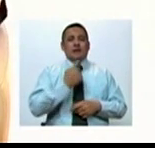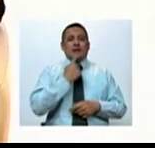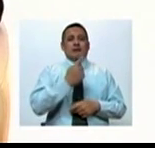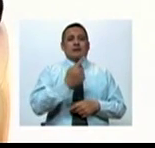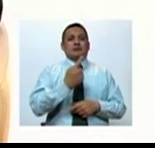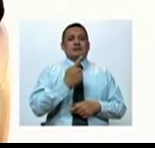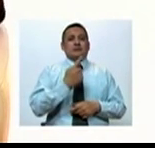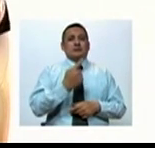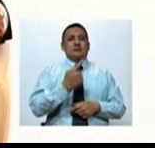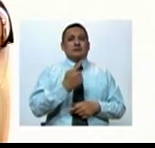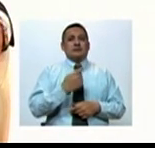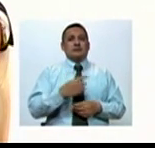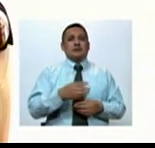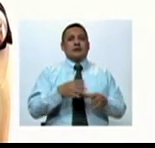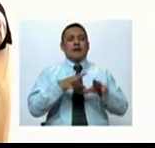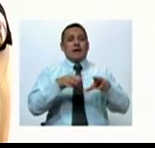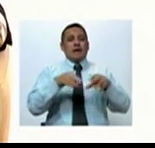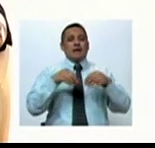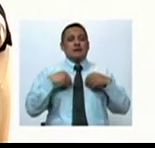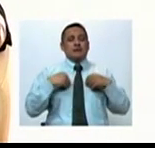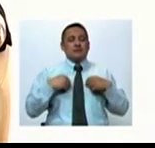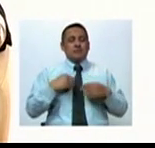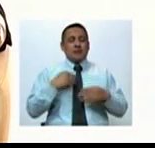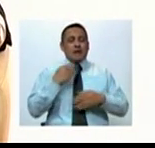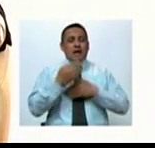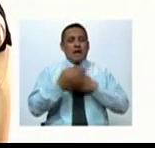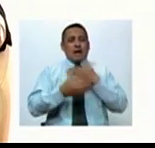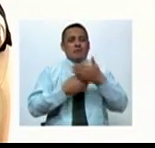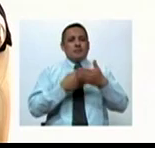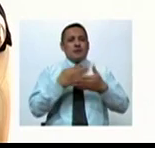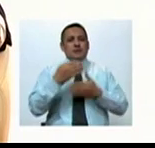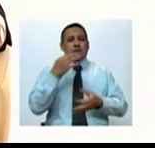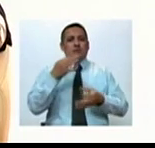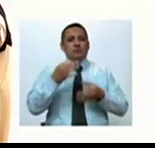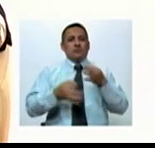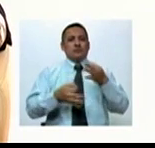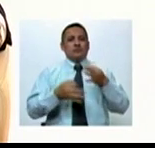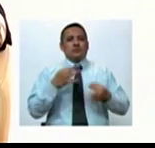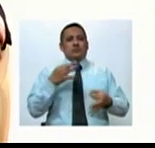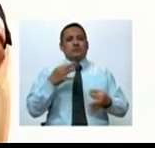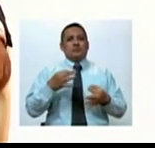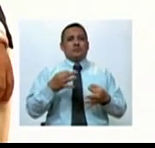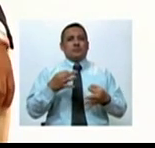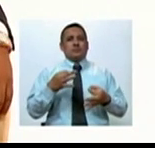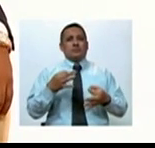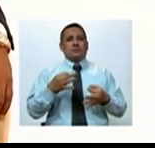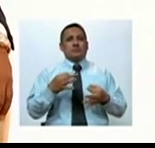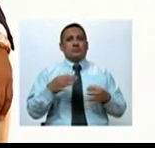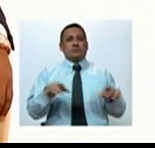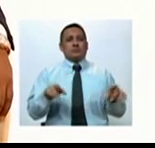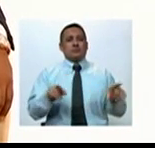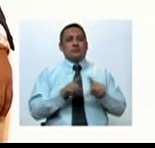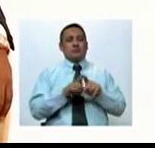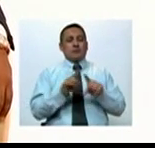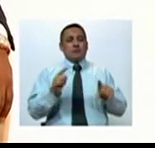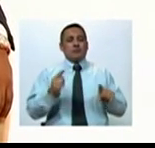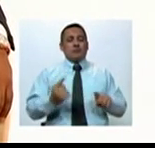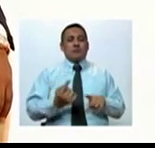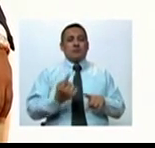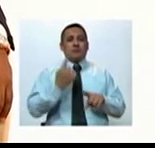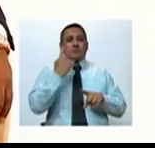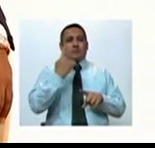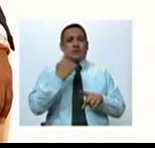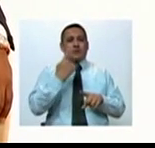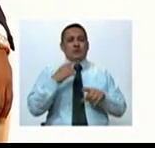instancia que admitan a trámite la demanda. Es un buen punto,